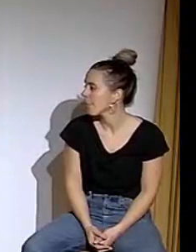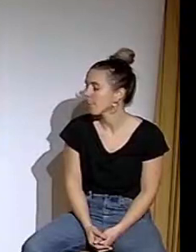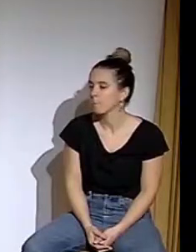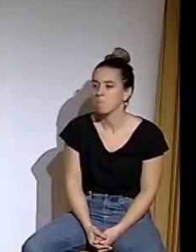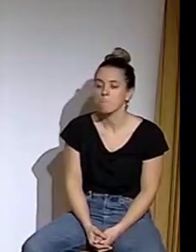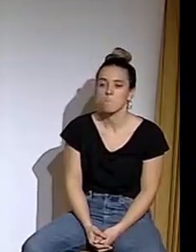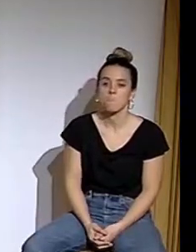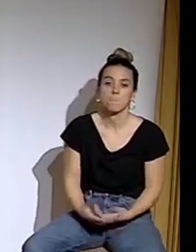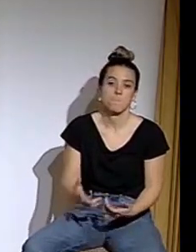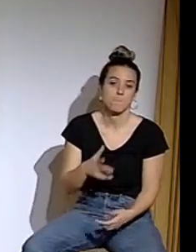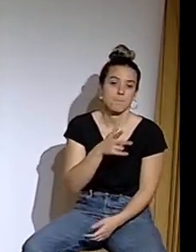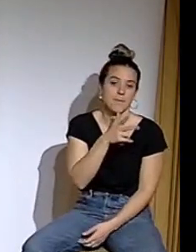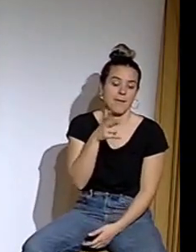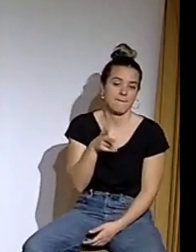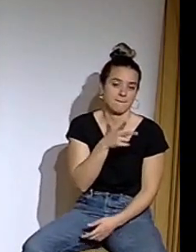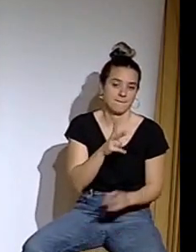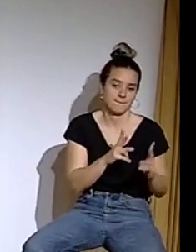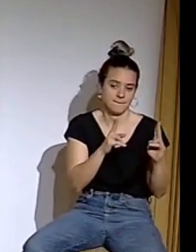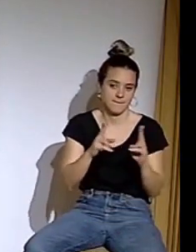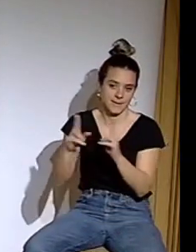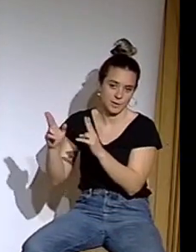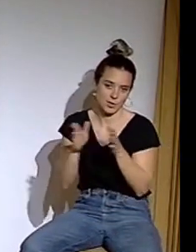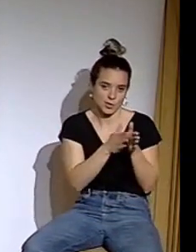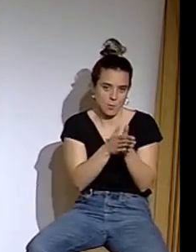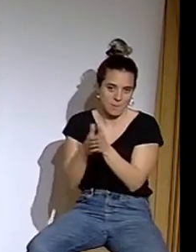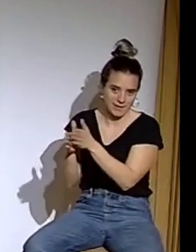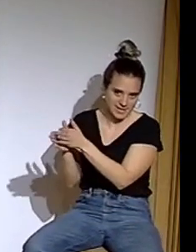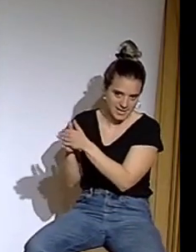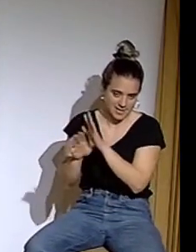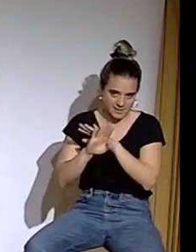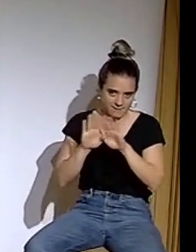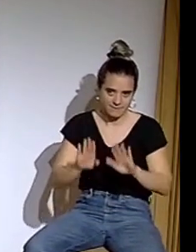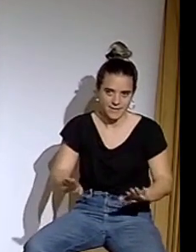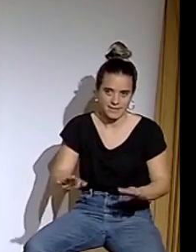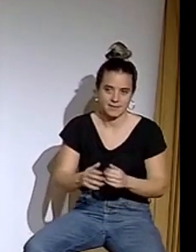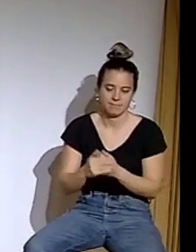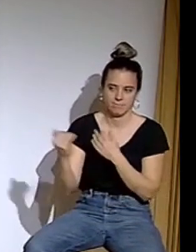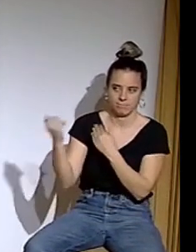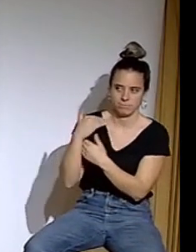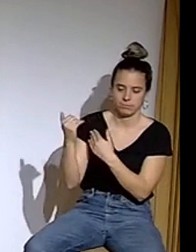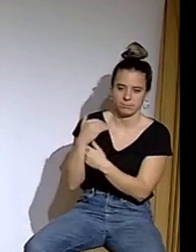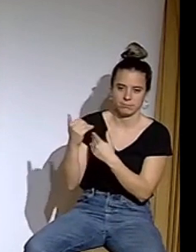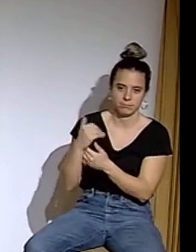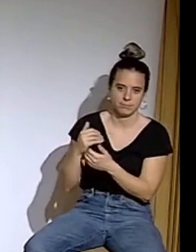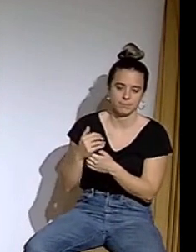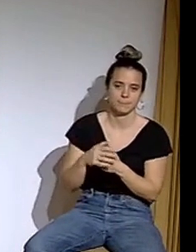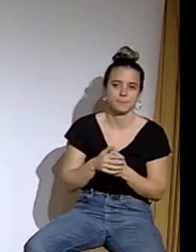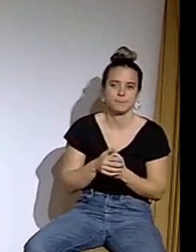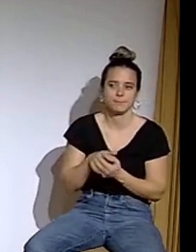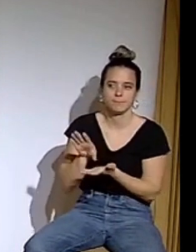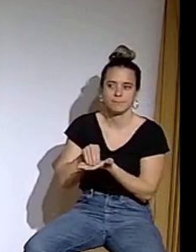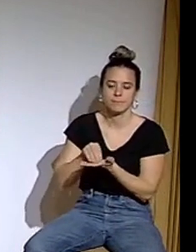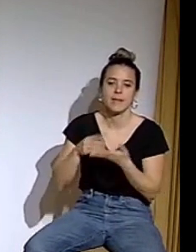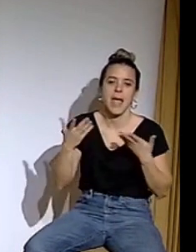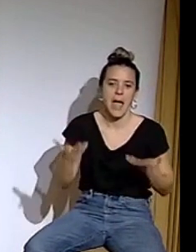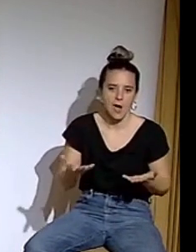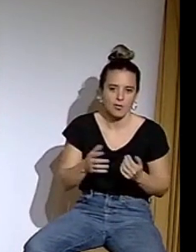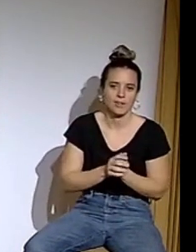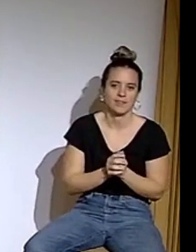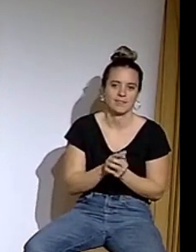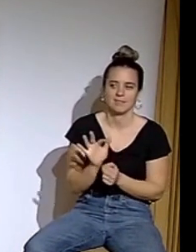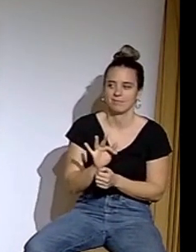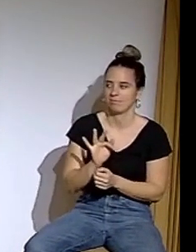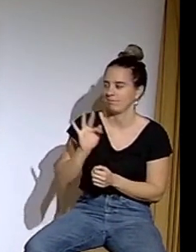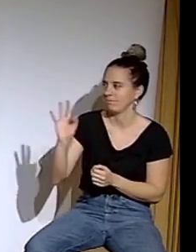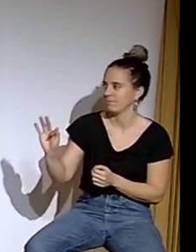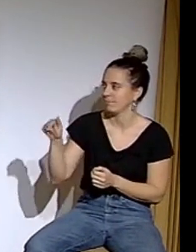hasta aquí los vídeos de las compis que nos han enviado y ahora damos paso a por fin les